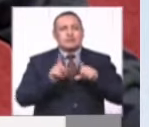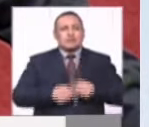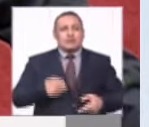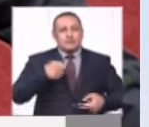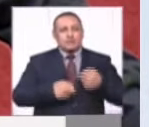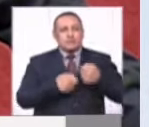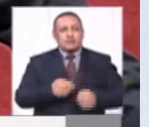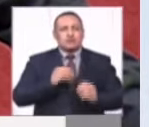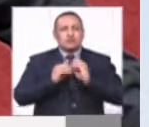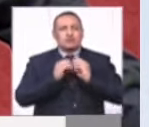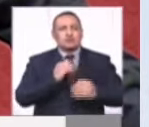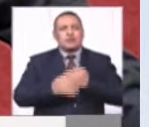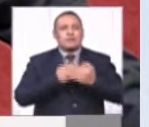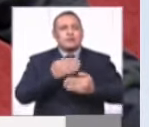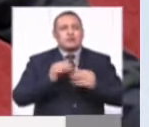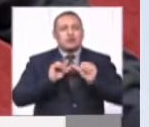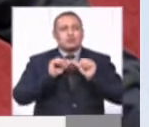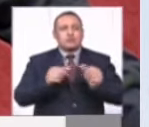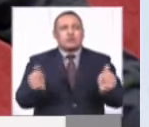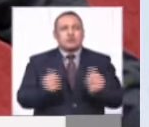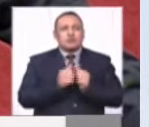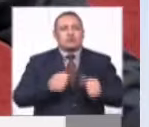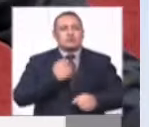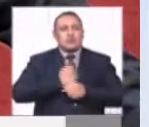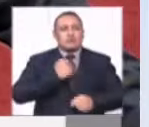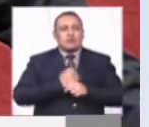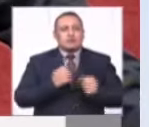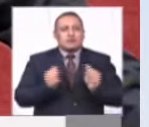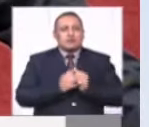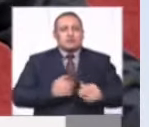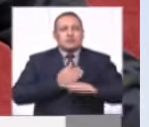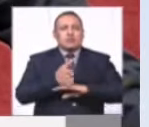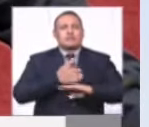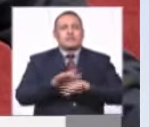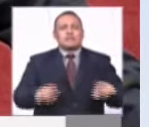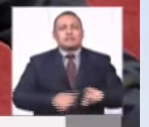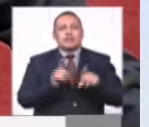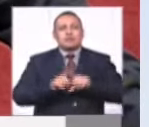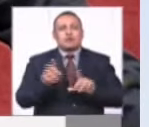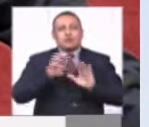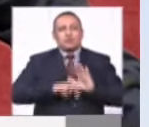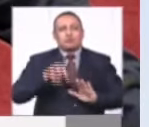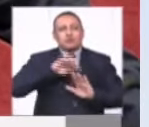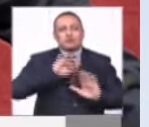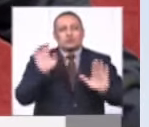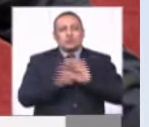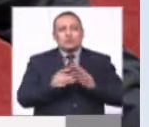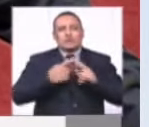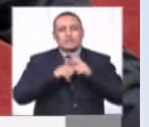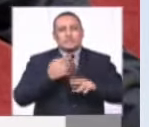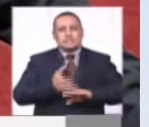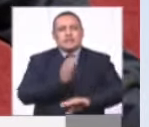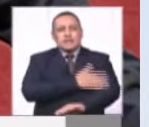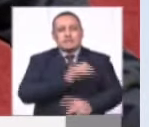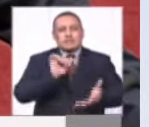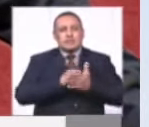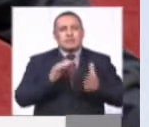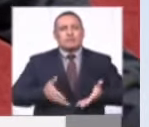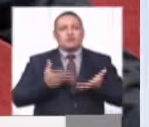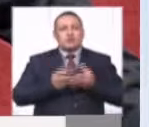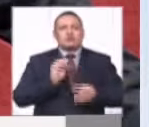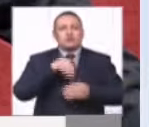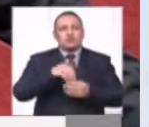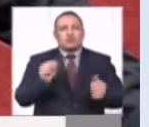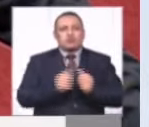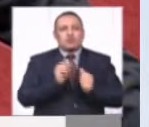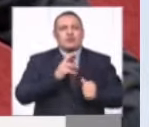financiar la sostenibilidad y continuidad en la ejecución de las intervenciones y los proyectos que inicialmente fueron incluidos